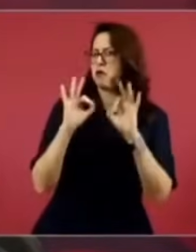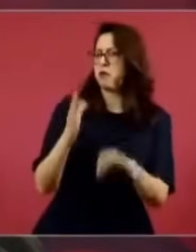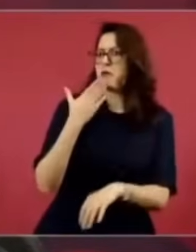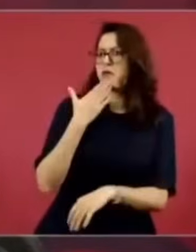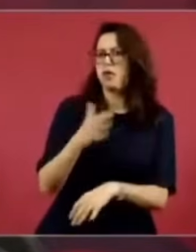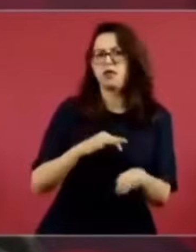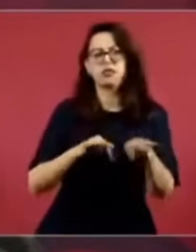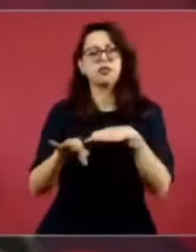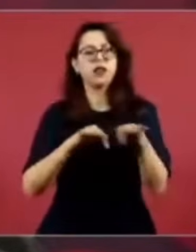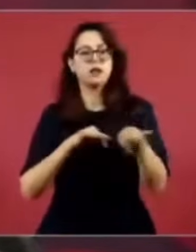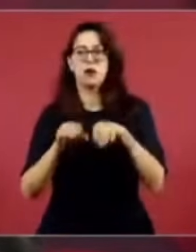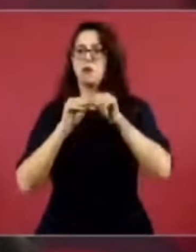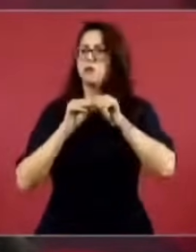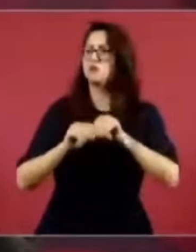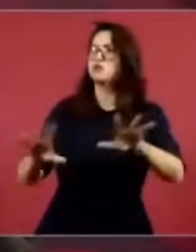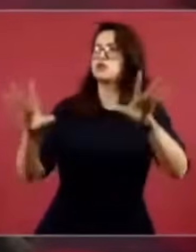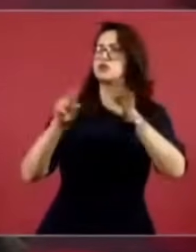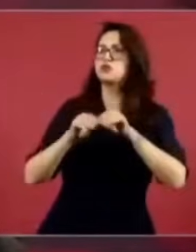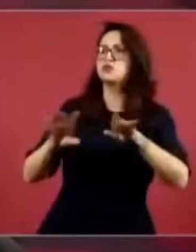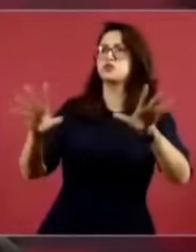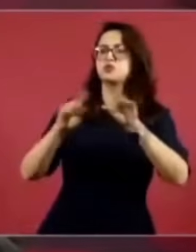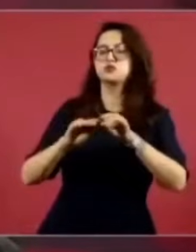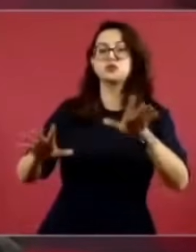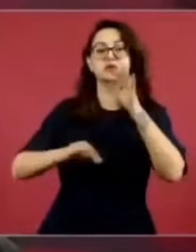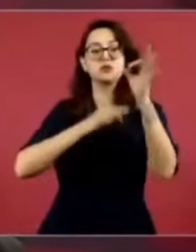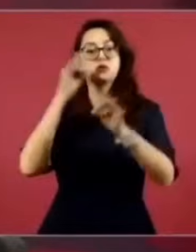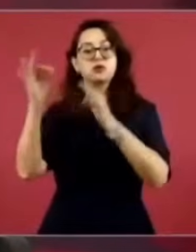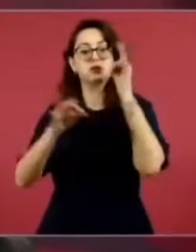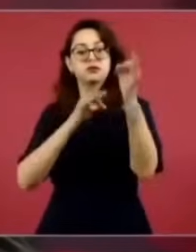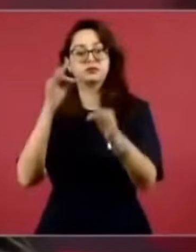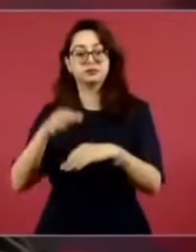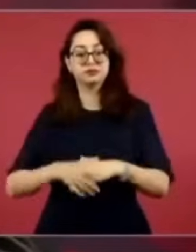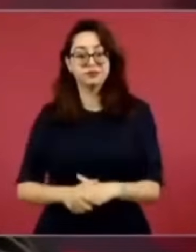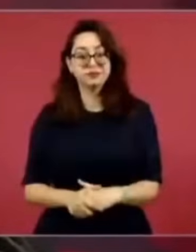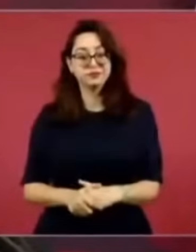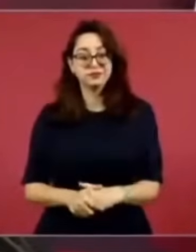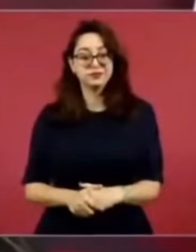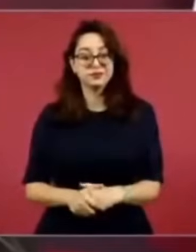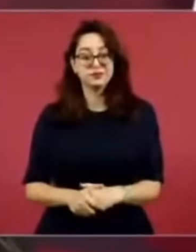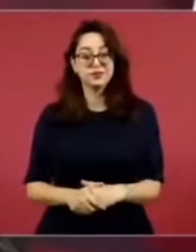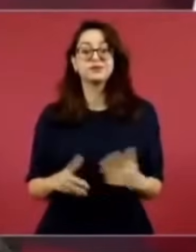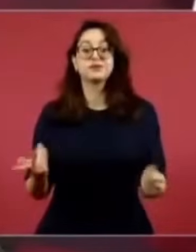Y Porfirio pues no cumplió con lo que le había declarado a Crespo,